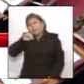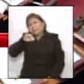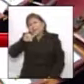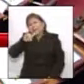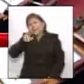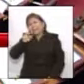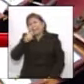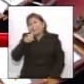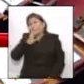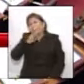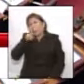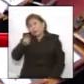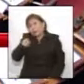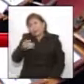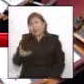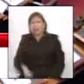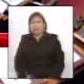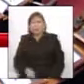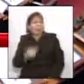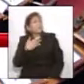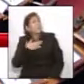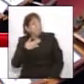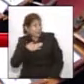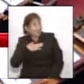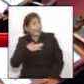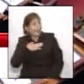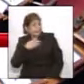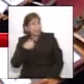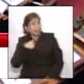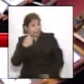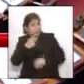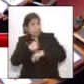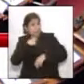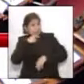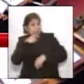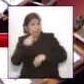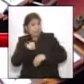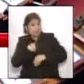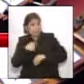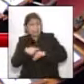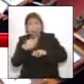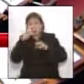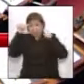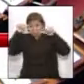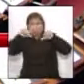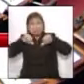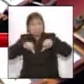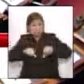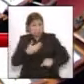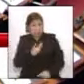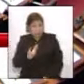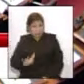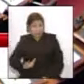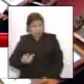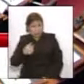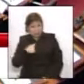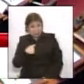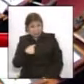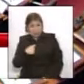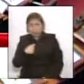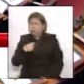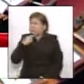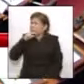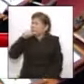hablando de tu caso. Claro, mi caso sí es el patético, es el peor. Mi caso va a traer abajo el gobierno, presidente. Escúchame,